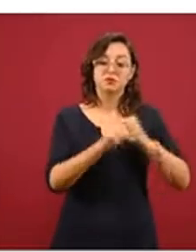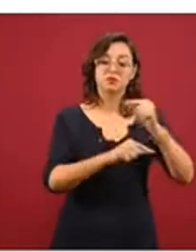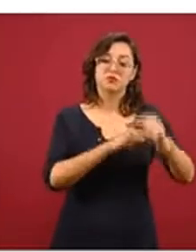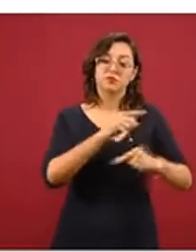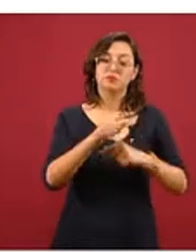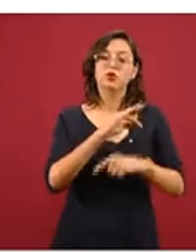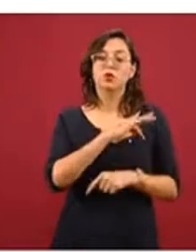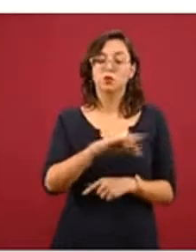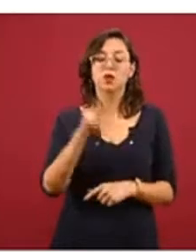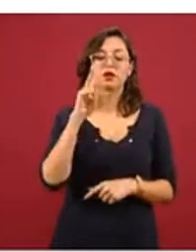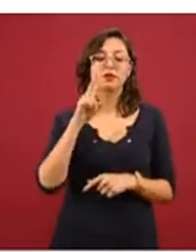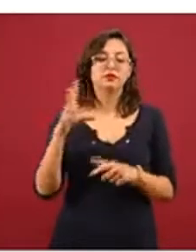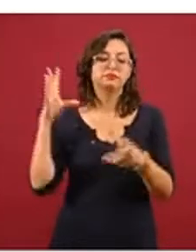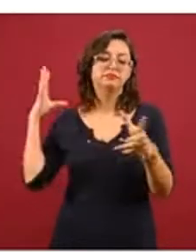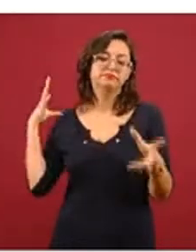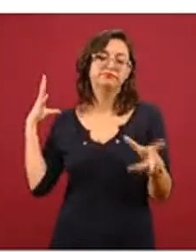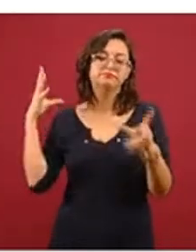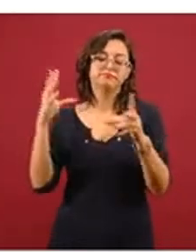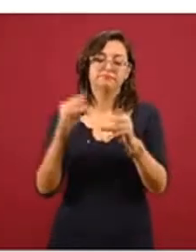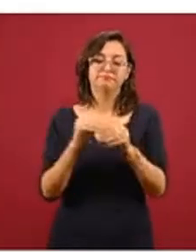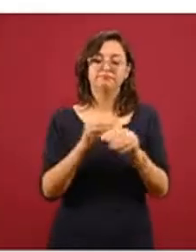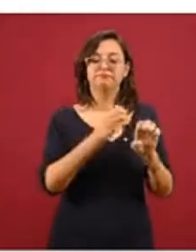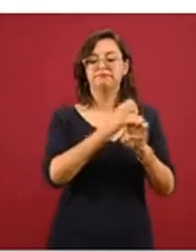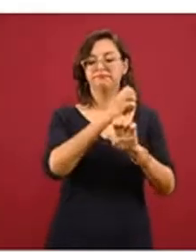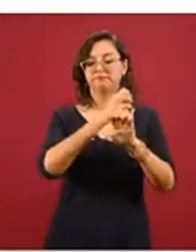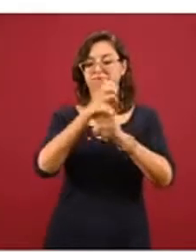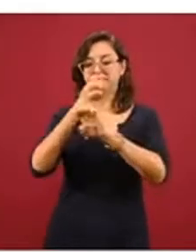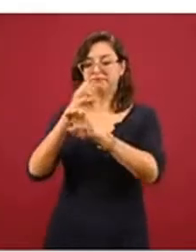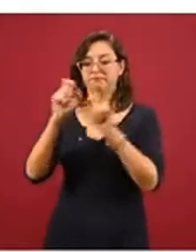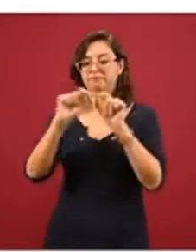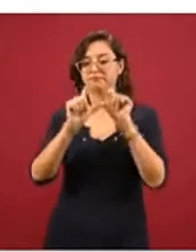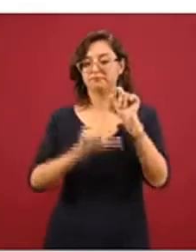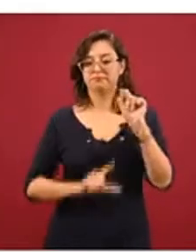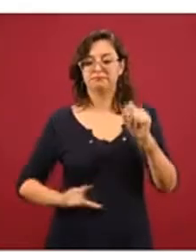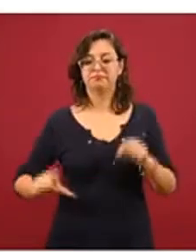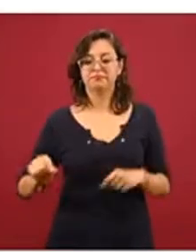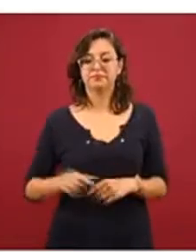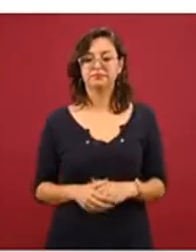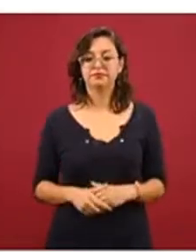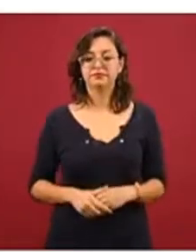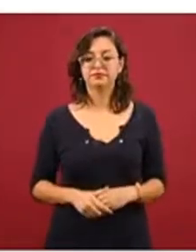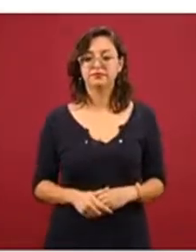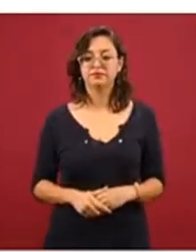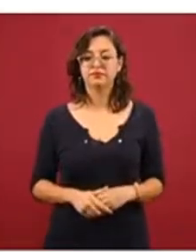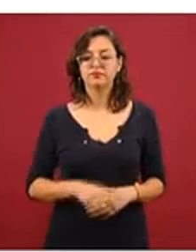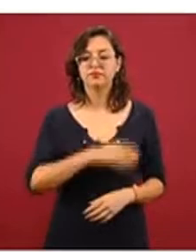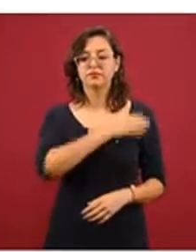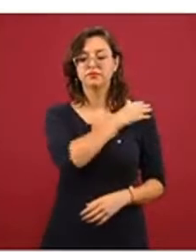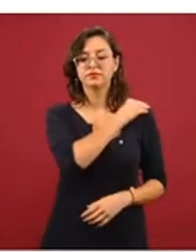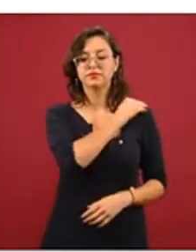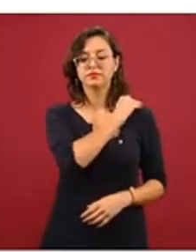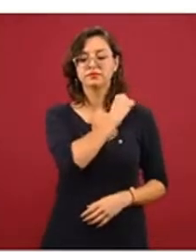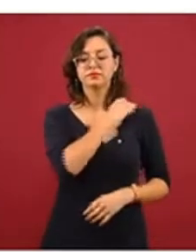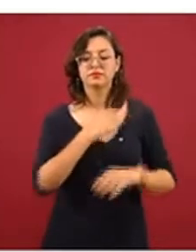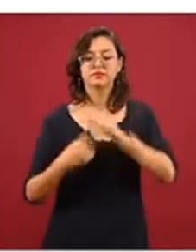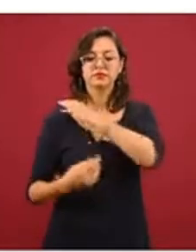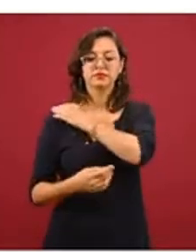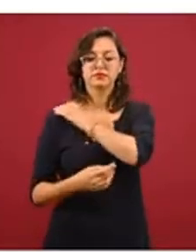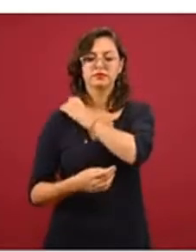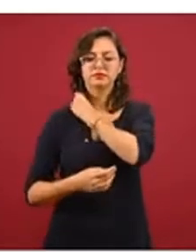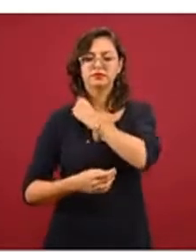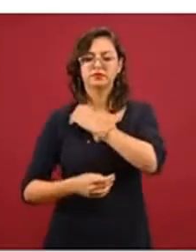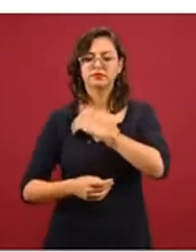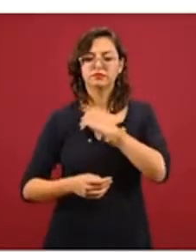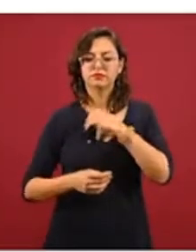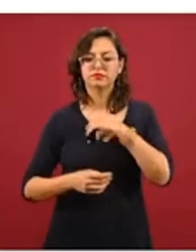ver precisamente cómo se distribuye esta carga acumulada en todo el país. Veamos la siguiente diapositiva. Son el grupo de